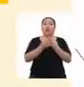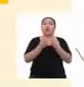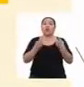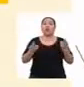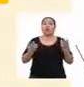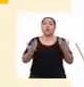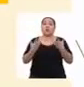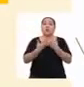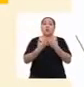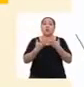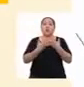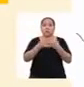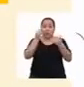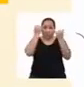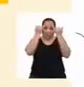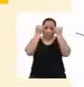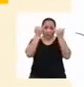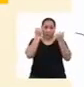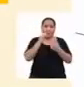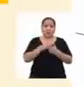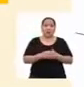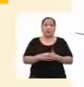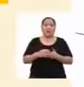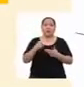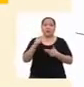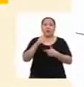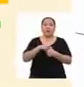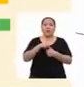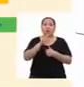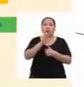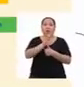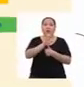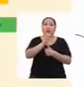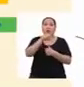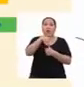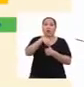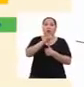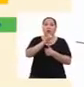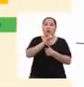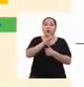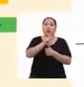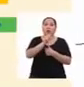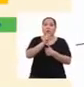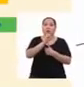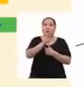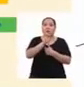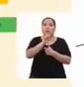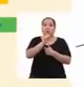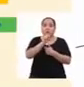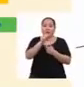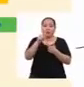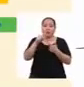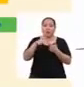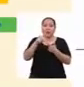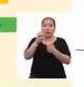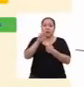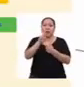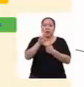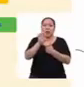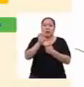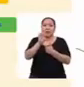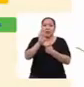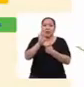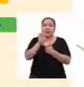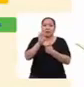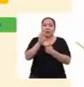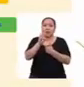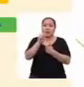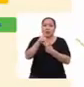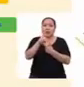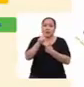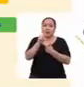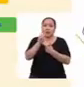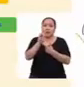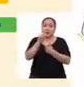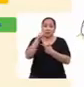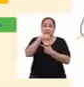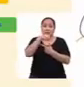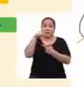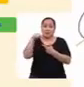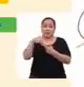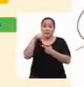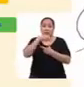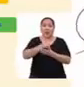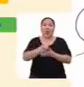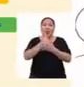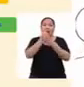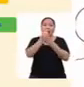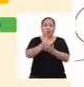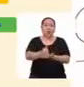relacionar las ideas en un texto son los conectores y referentes, ¿no, profesora? Así es, los conectores y referentes